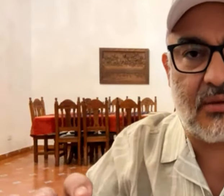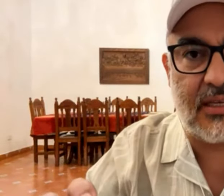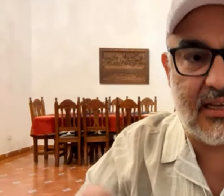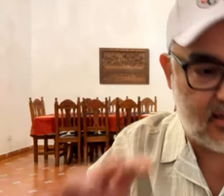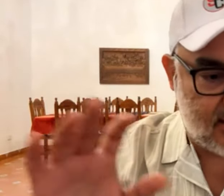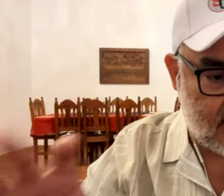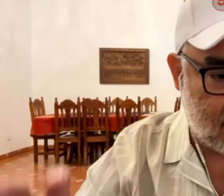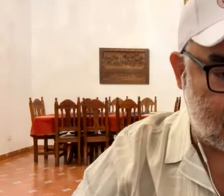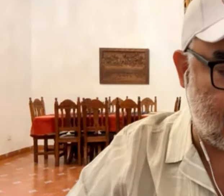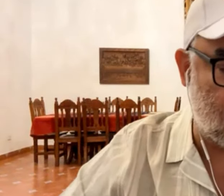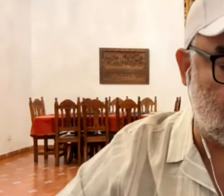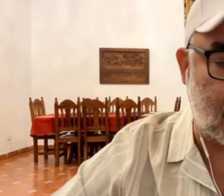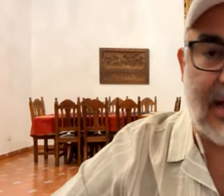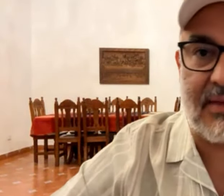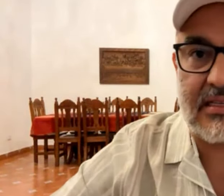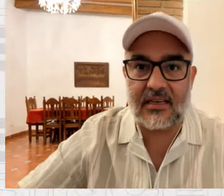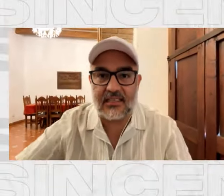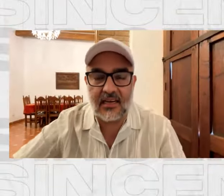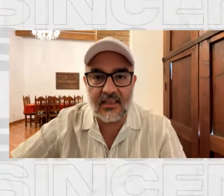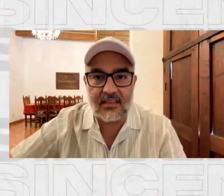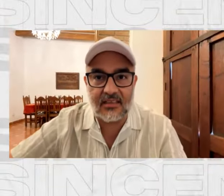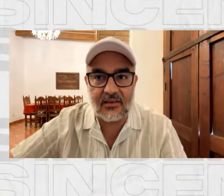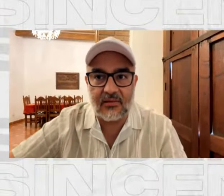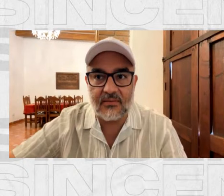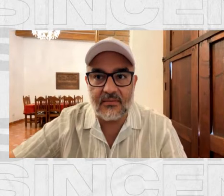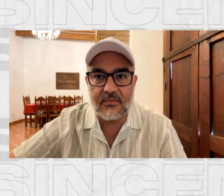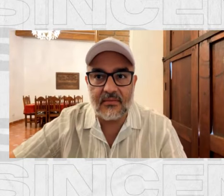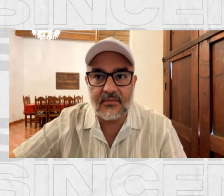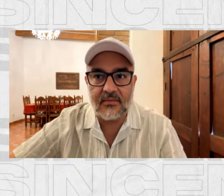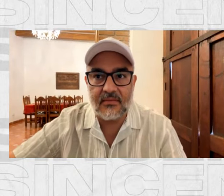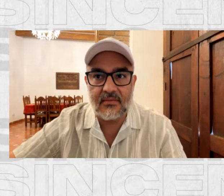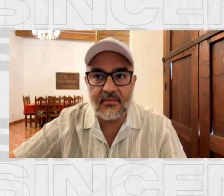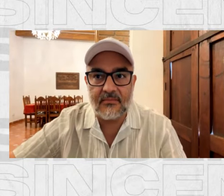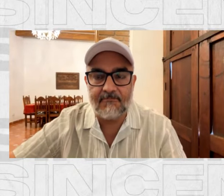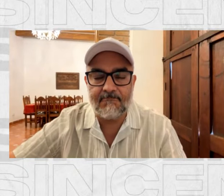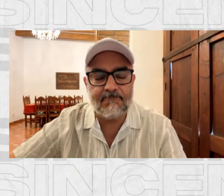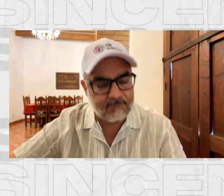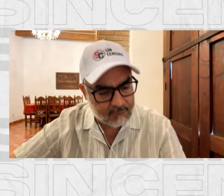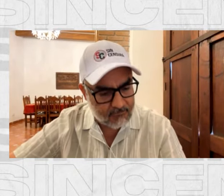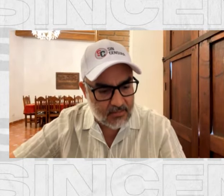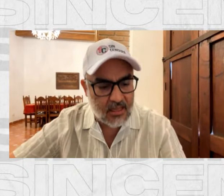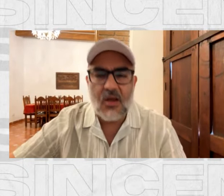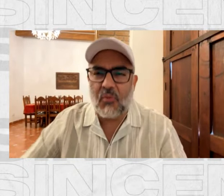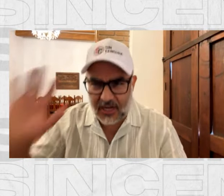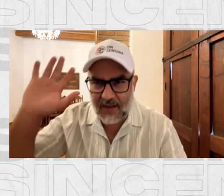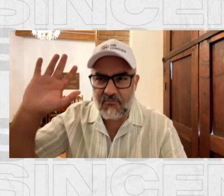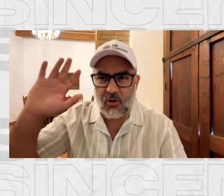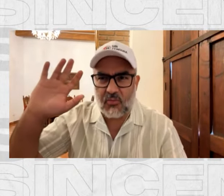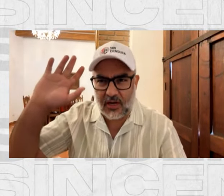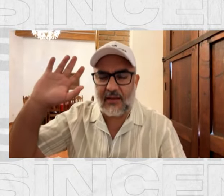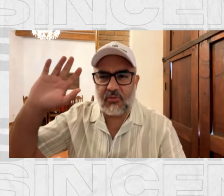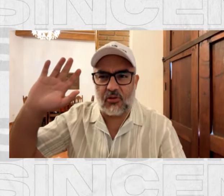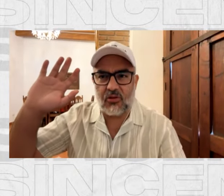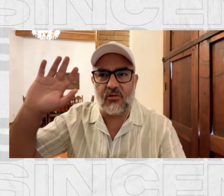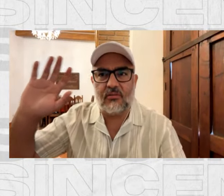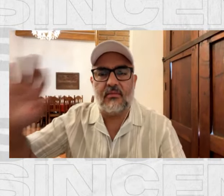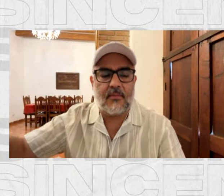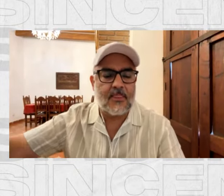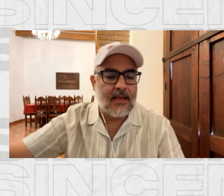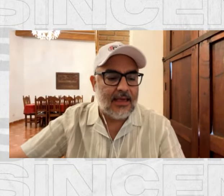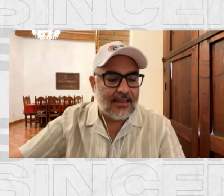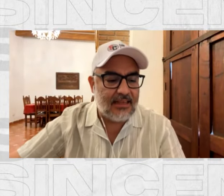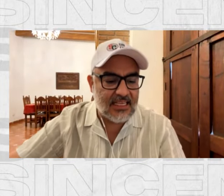temas todavía que están sobre la mesa que están en el tintero Vamos a darle Vamos a darle con fuerza por ejemplo por ejemplo